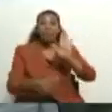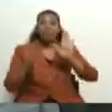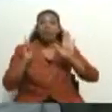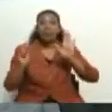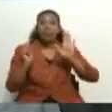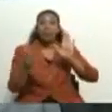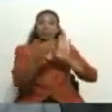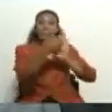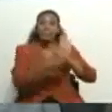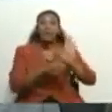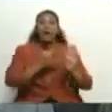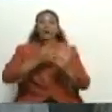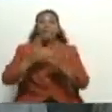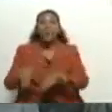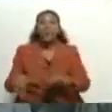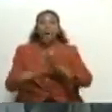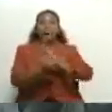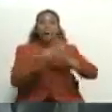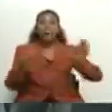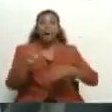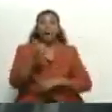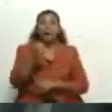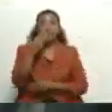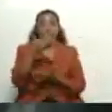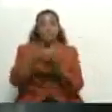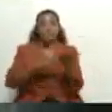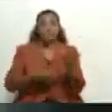de nuestra Carta Magna, y también respaldado en el artículo 10. Orden, diputados, orden.